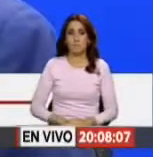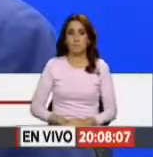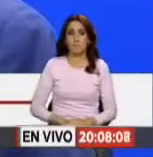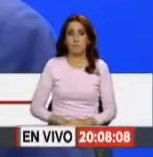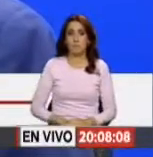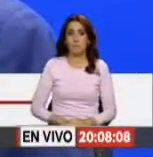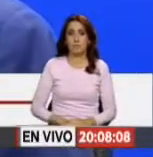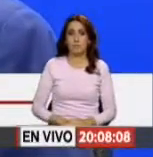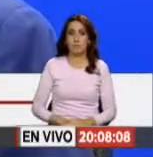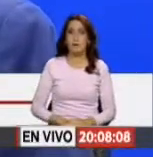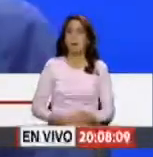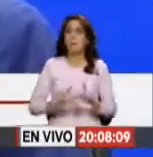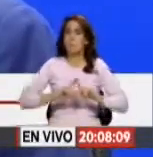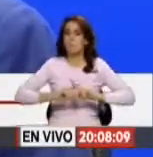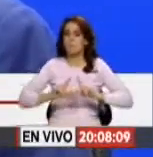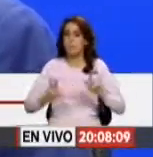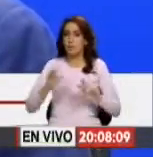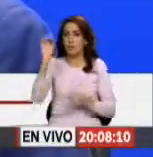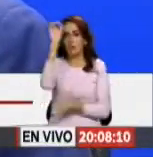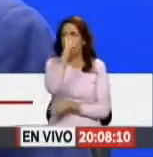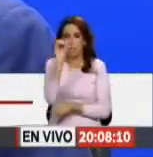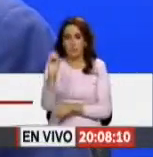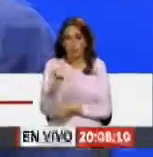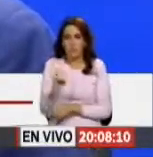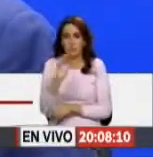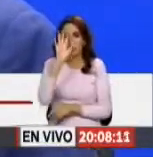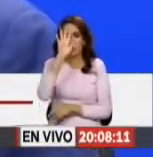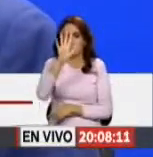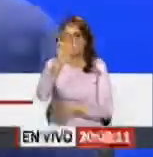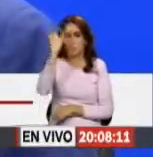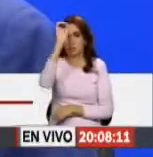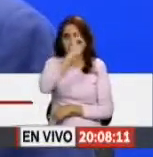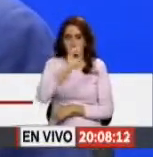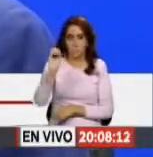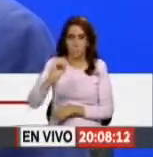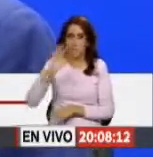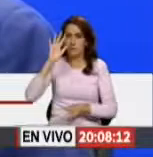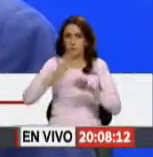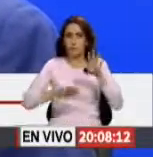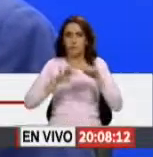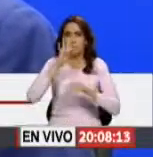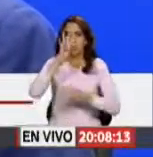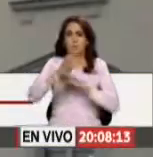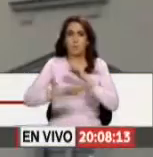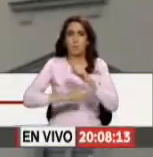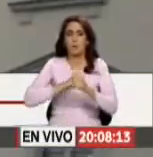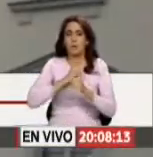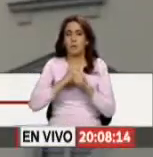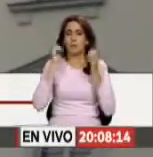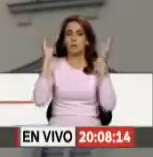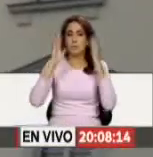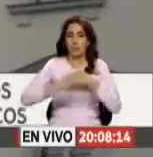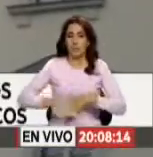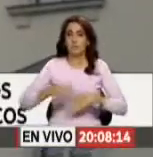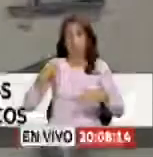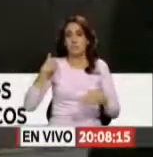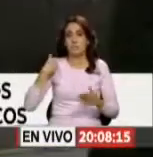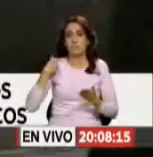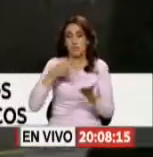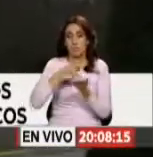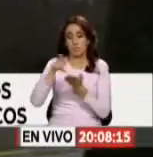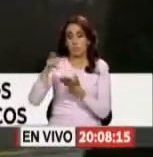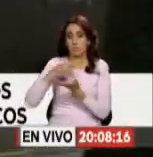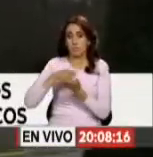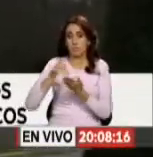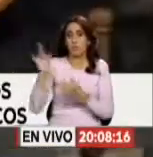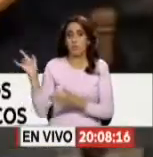Oiga, perdóneme, tasas de interés promedio debajo del 5%, cerca de 4 años de gracia. Sobre las actividades durante